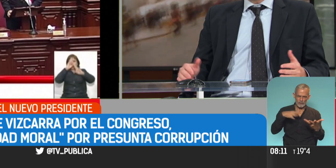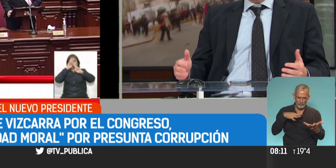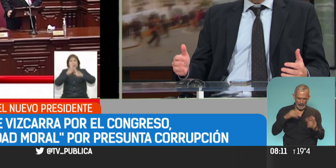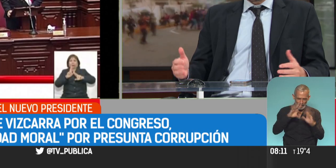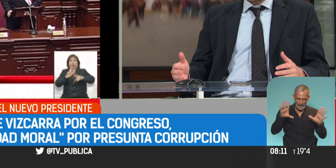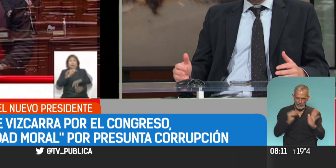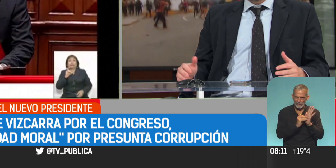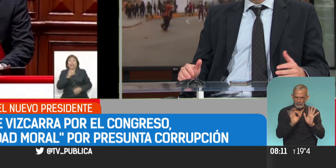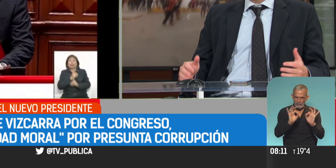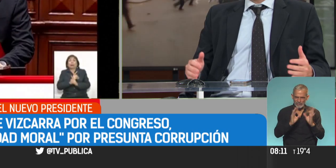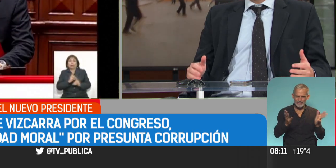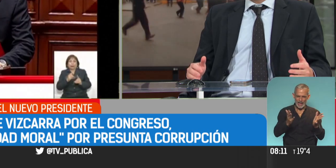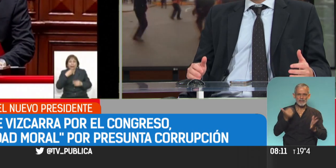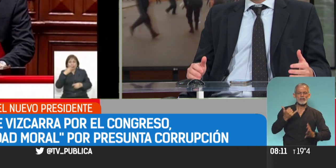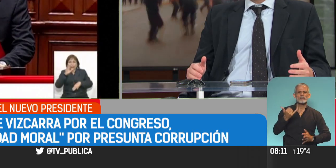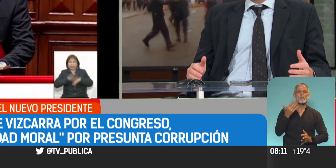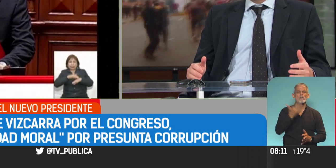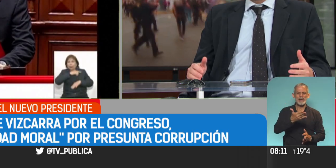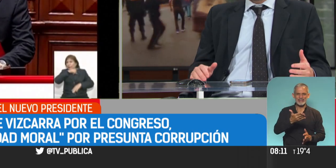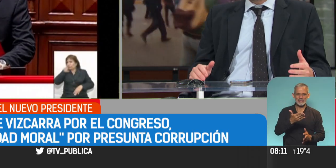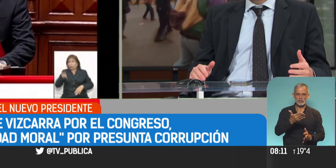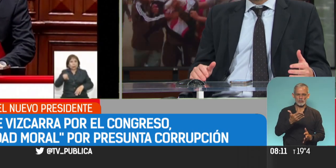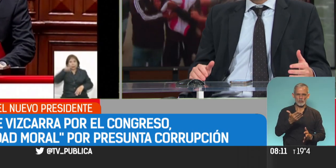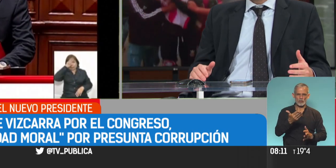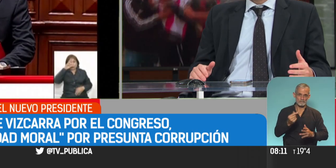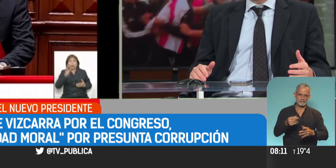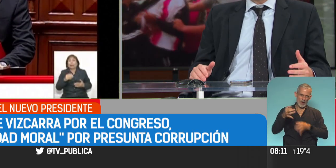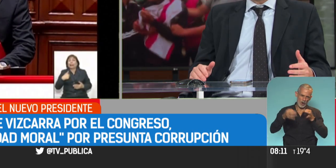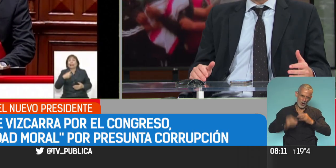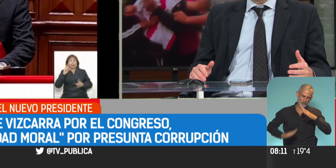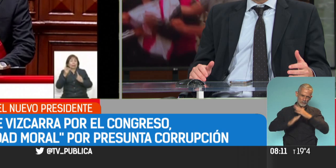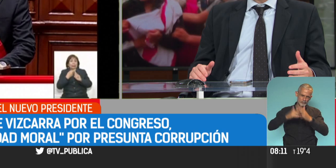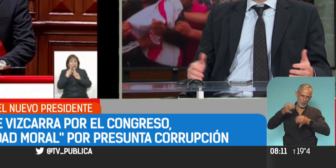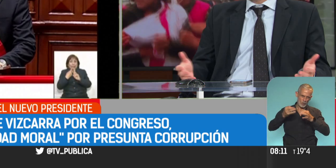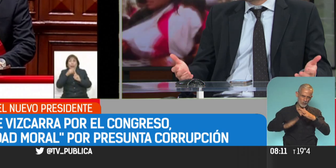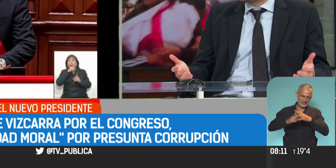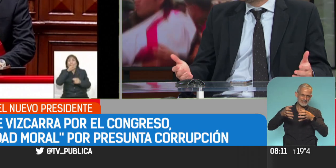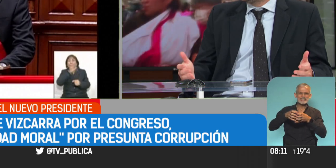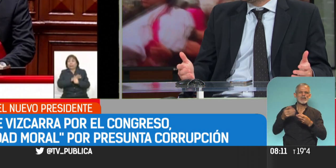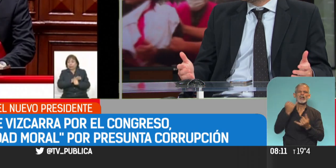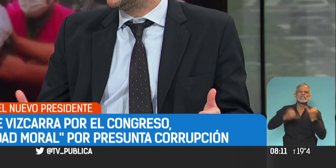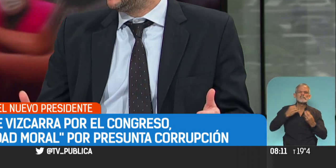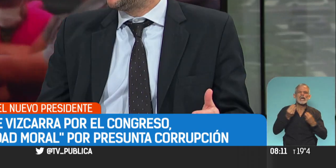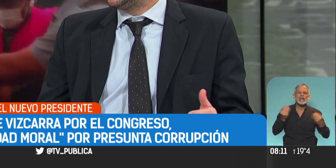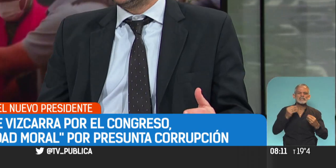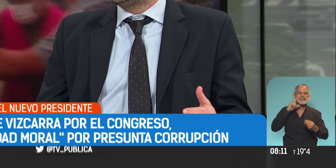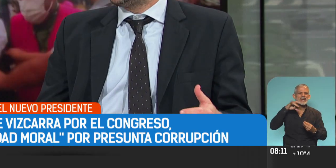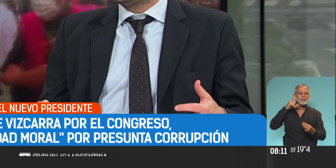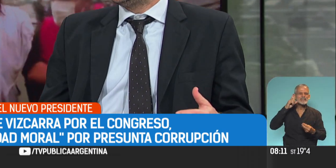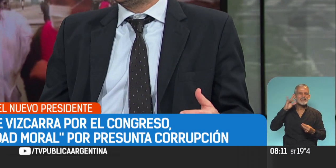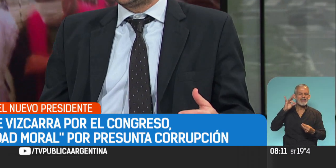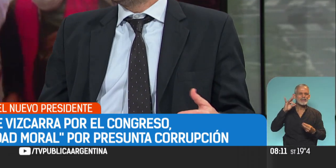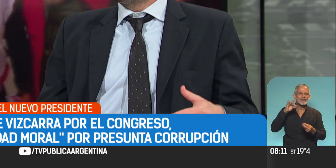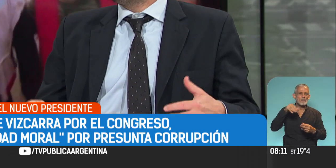había un pedido a la Corte Suprema, al Tribunal Supremo peruano, para que explique qué significa incapacidad moral. ¿Quiere decir